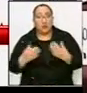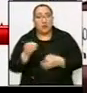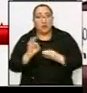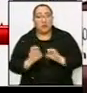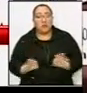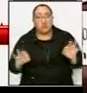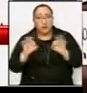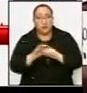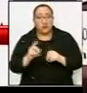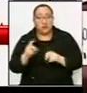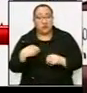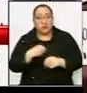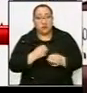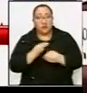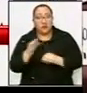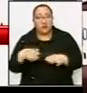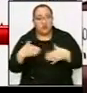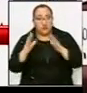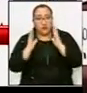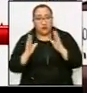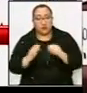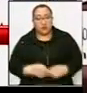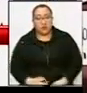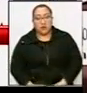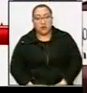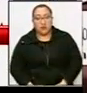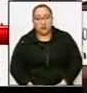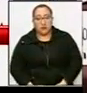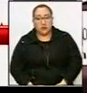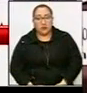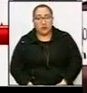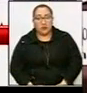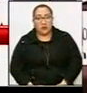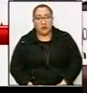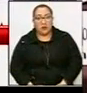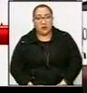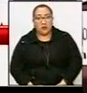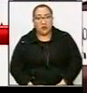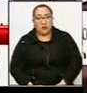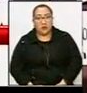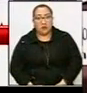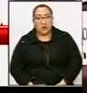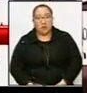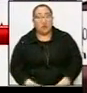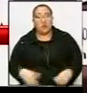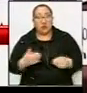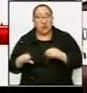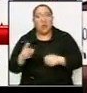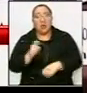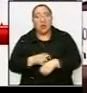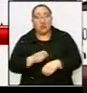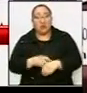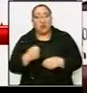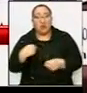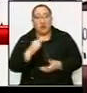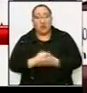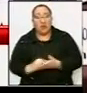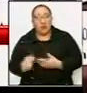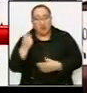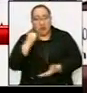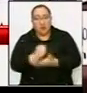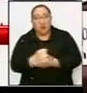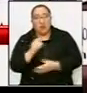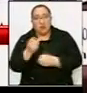importante para que nuestras regiones puedan ser atendidos, es fundamental hacerlo a tiempo, toda vez que estamos en el mes, para aprobar